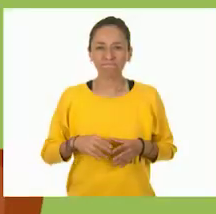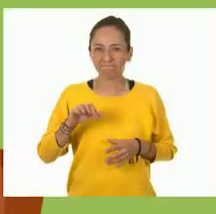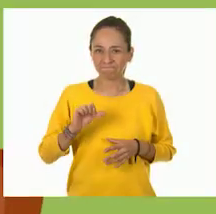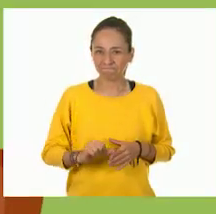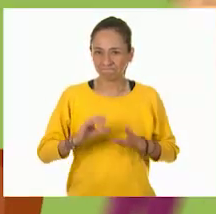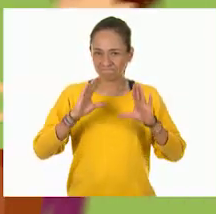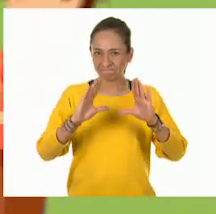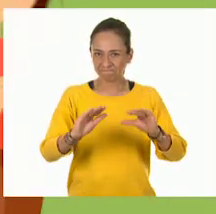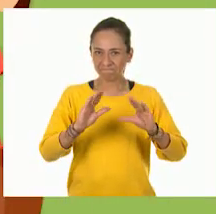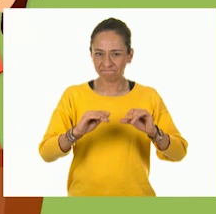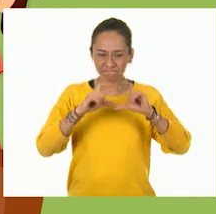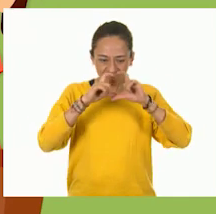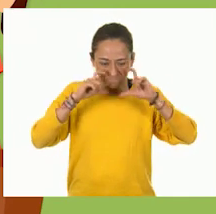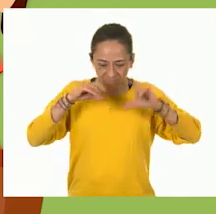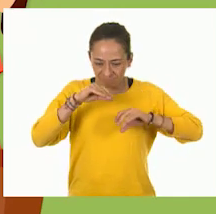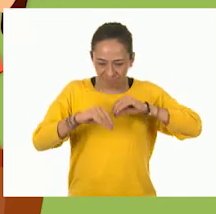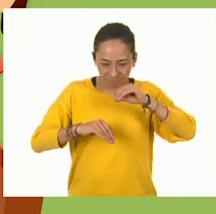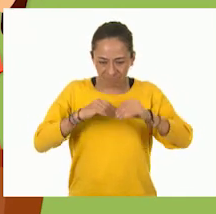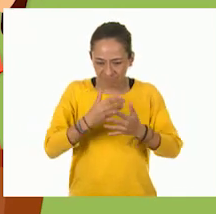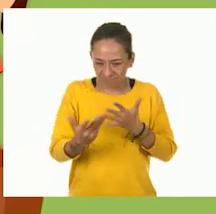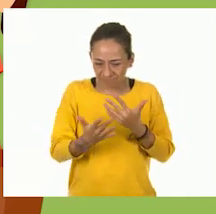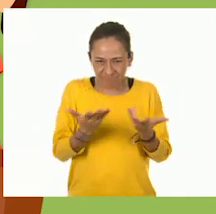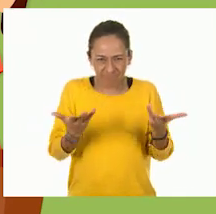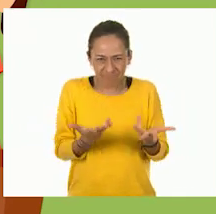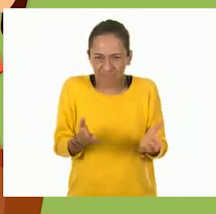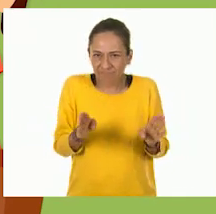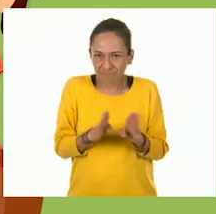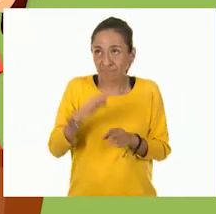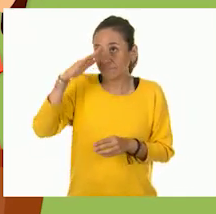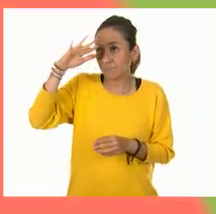enseñaremos cómo armar un cubrebocas con ayuda de un adulto.